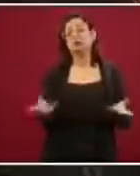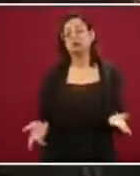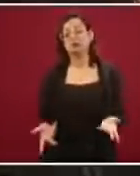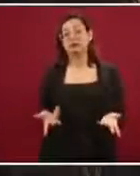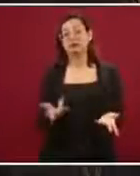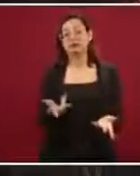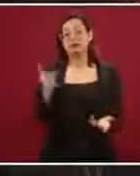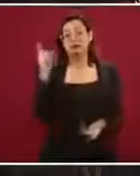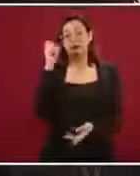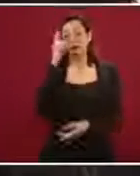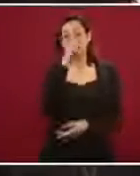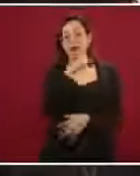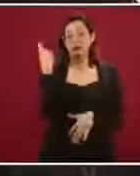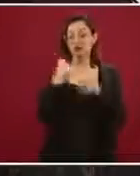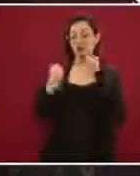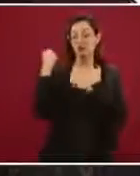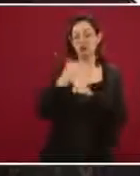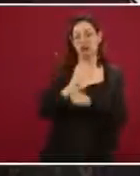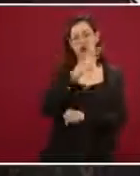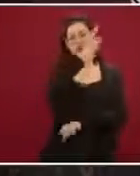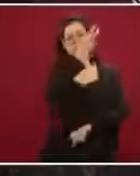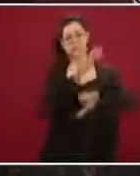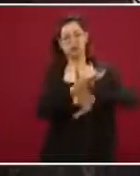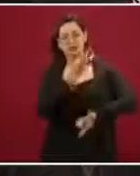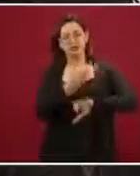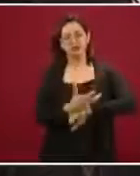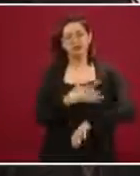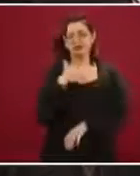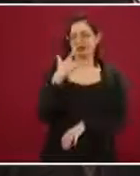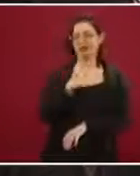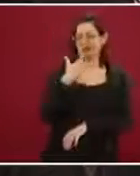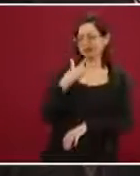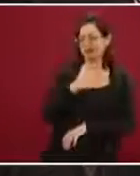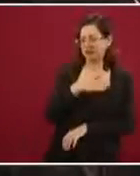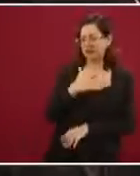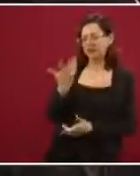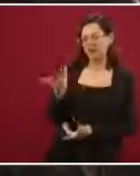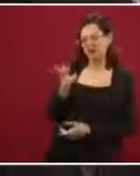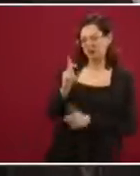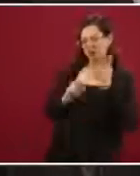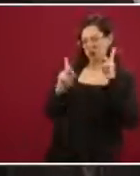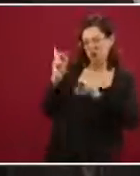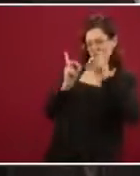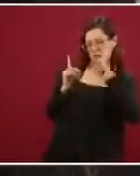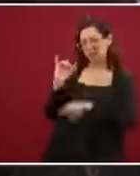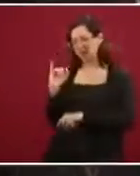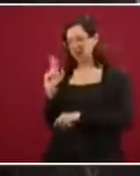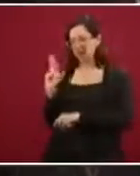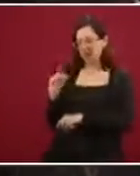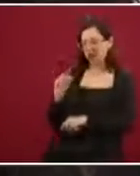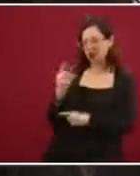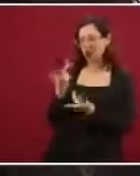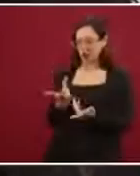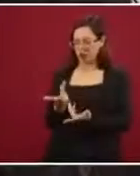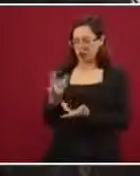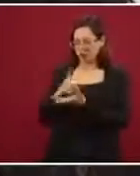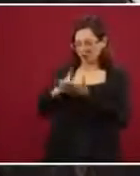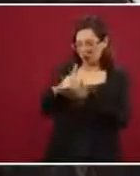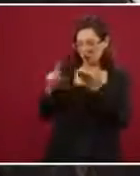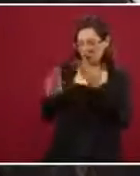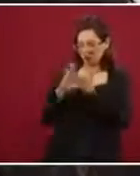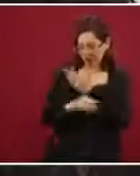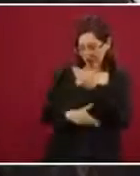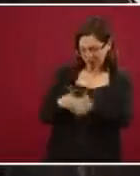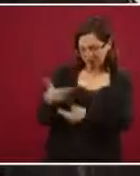cuestionamientos del año pasado por parte de diversos medios de comunicación en Estados Unidos, en el sentido de que no estaba dando